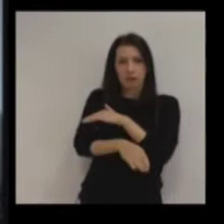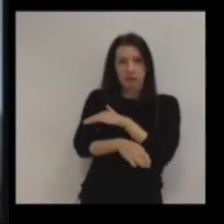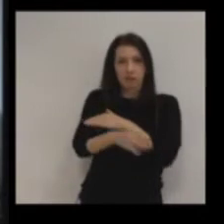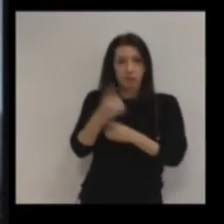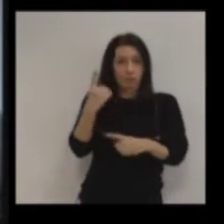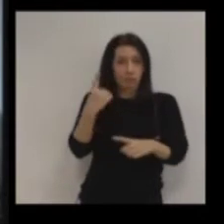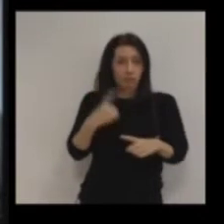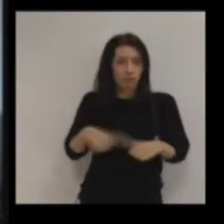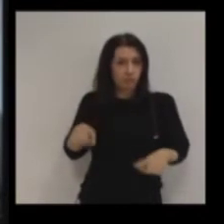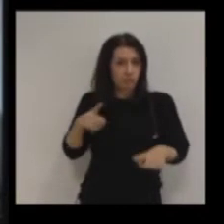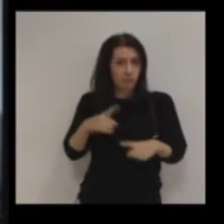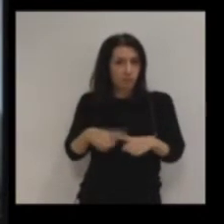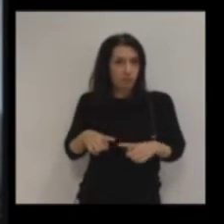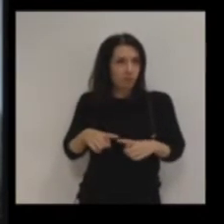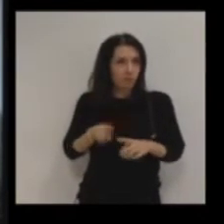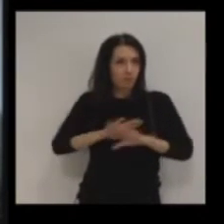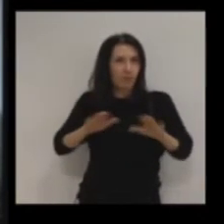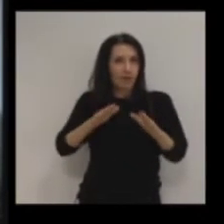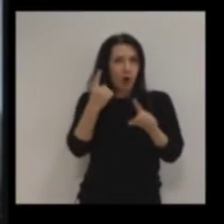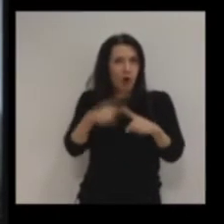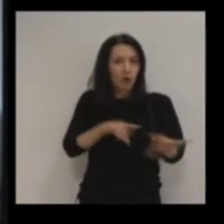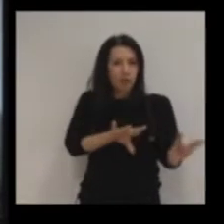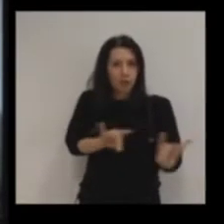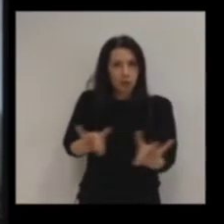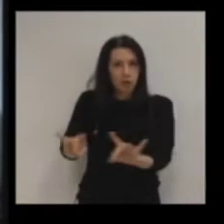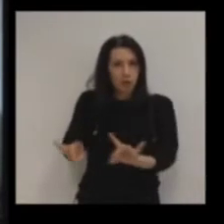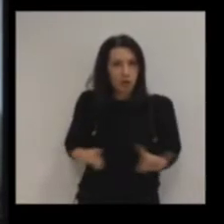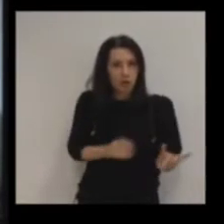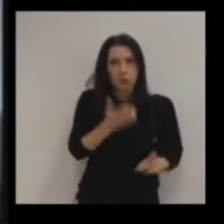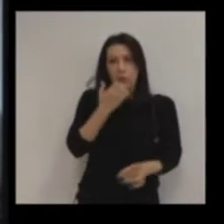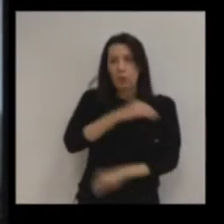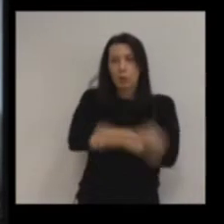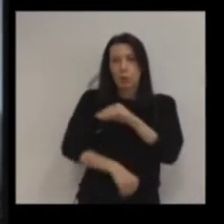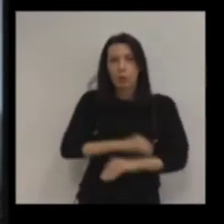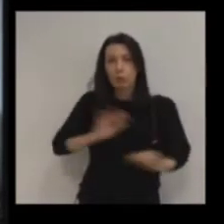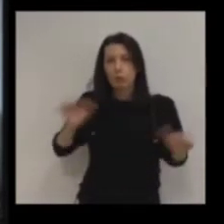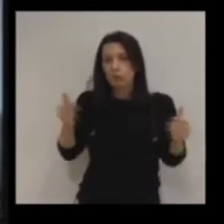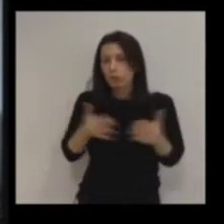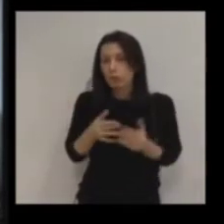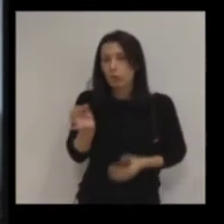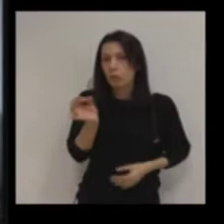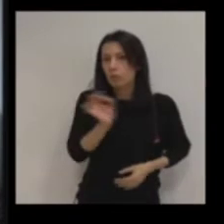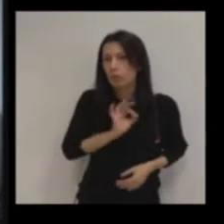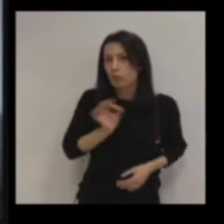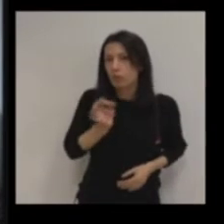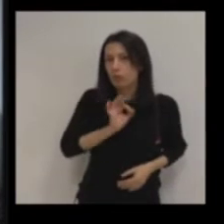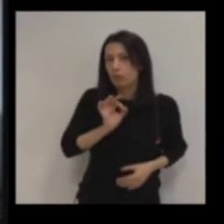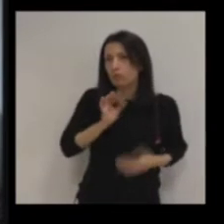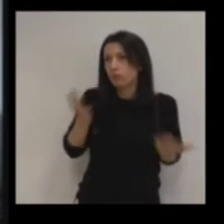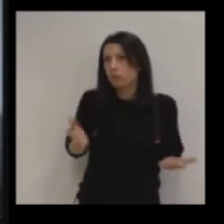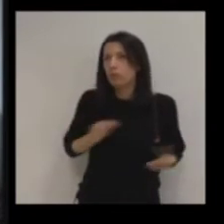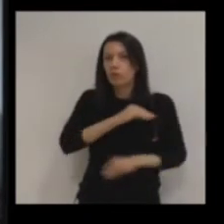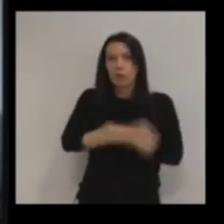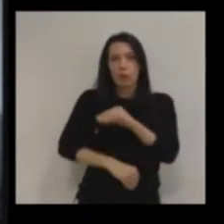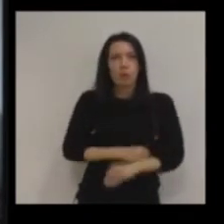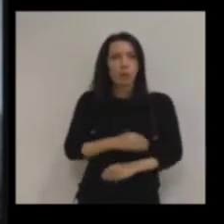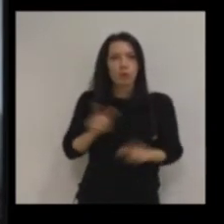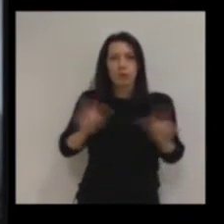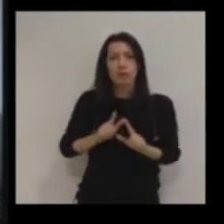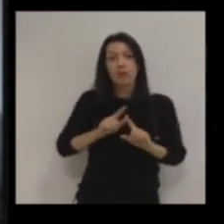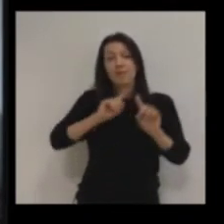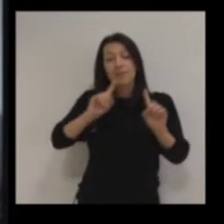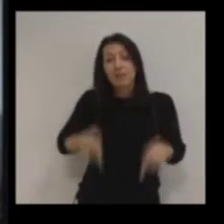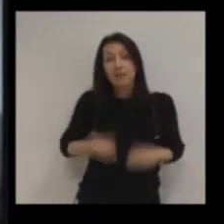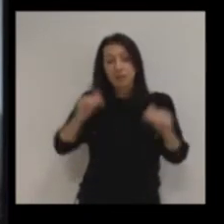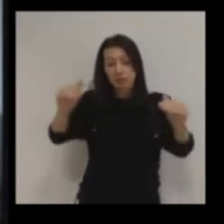lo que es lo meramente físico, es decir, al manejo de Internet, al manejo de las televisiones, sino